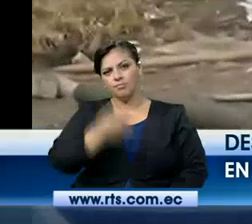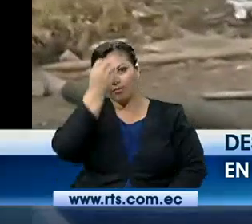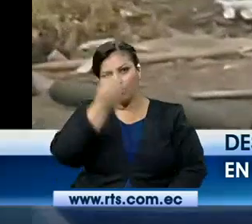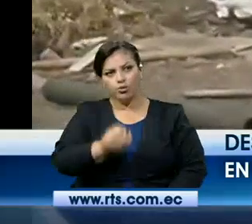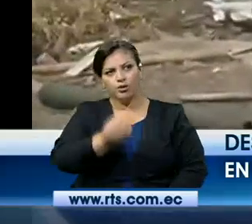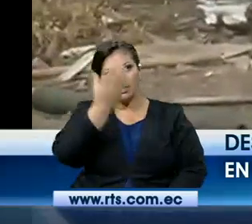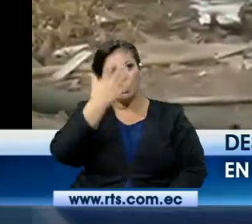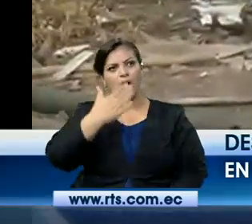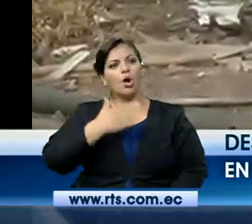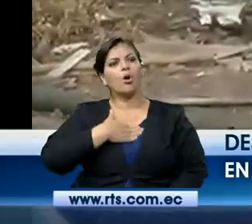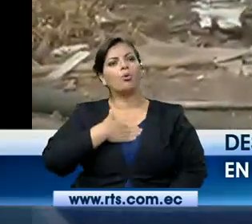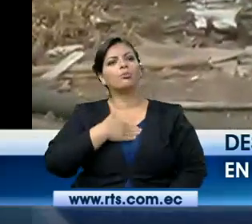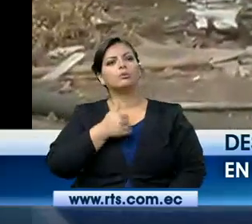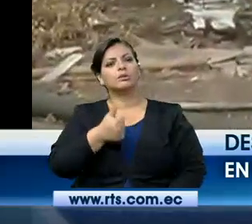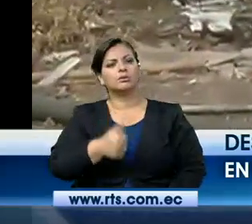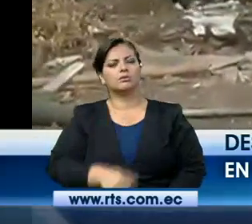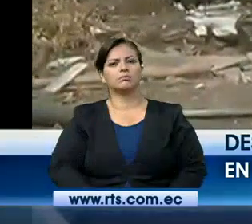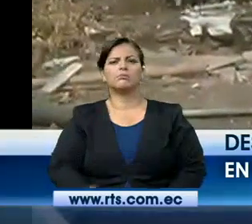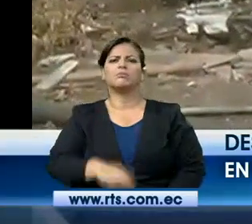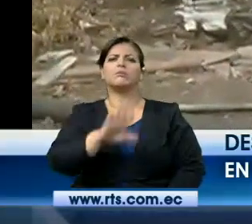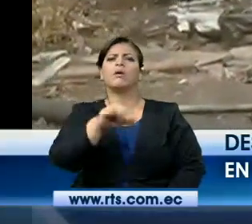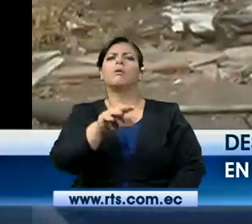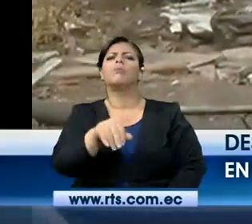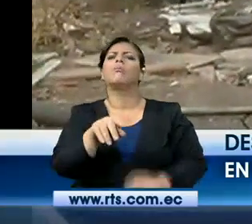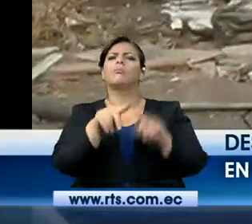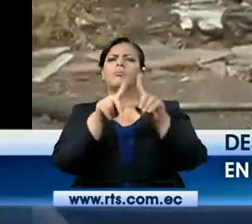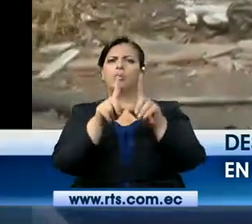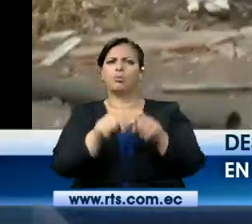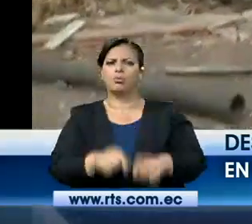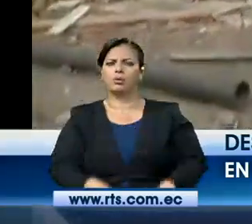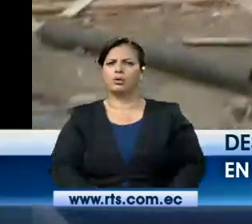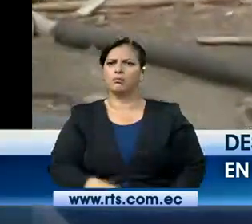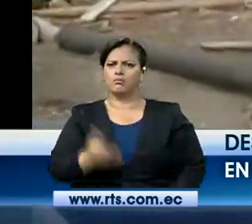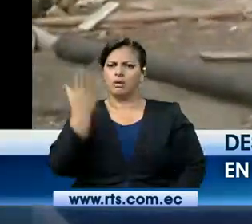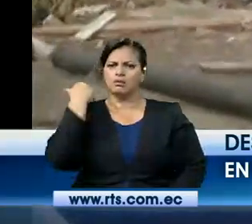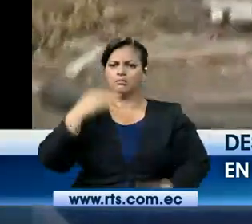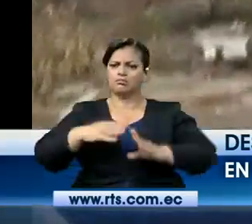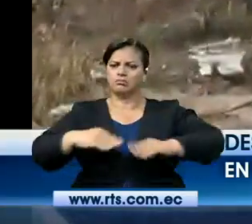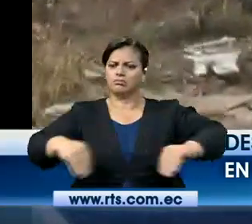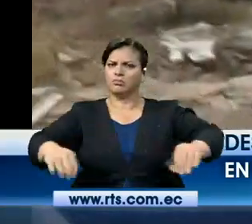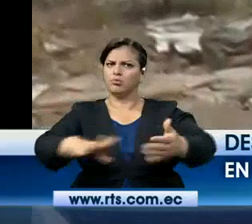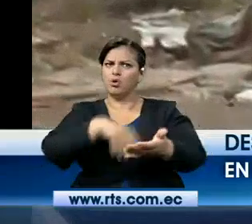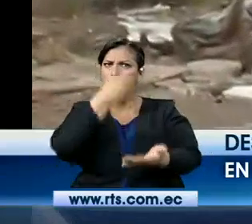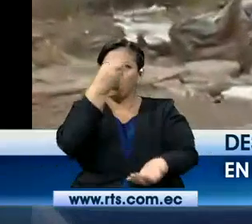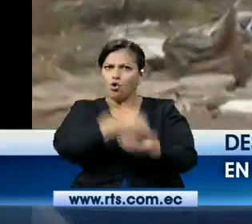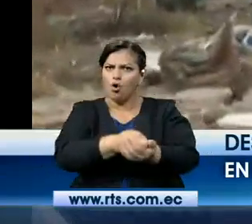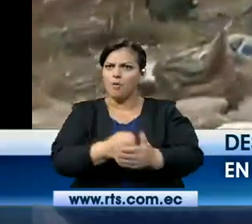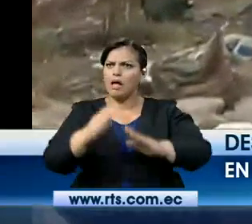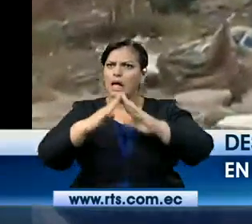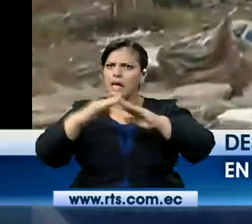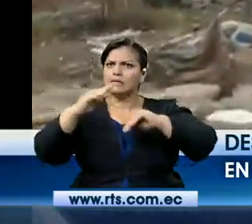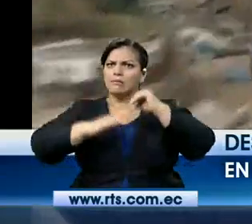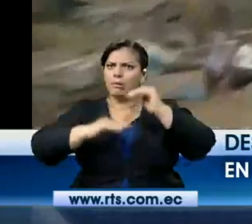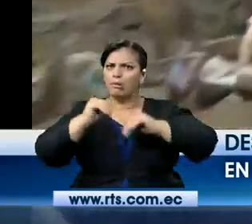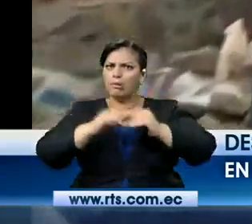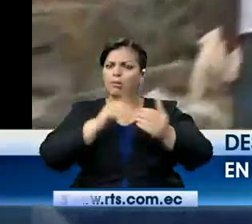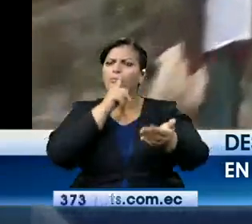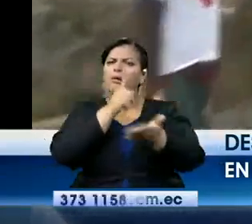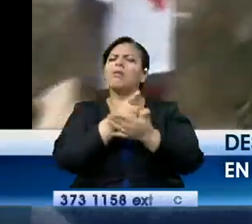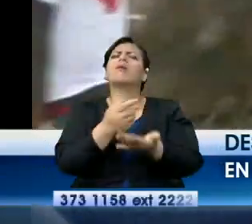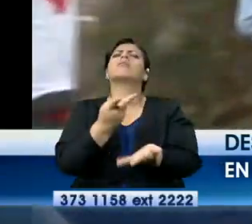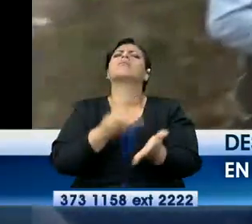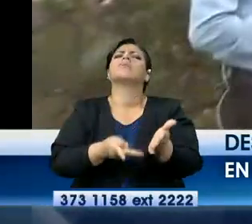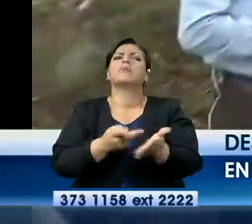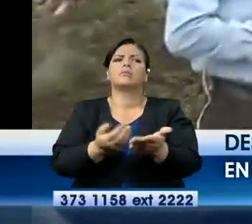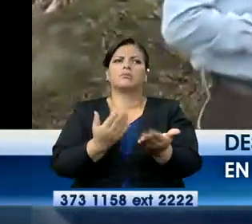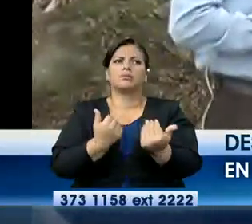está? Detállenos algo. Ustedes eran parte de las personas que estaban aquí ya tratando de asentar una vivienda. ¿Qué pasó, cuenta? Nosotros